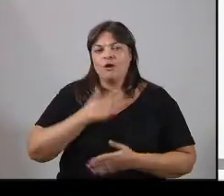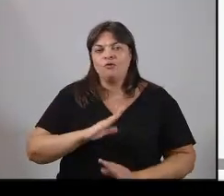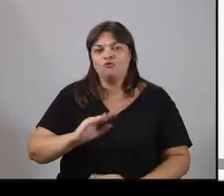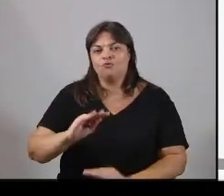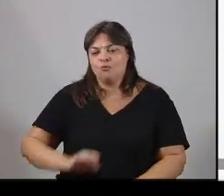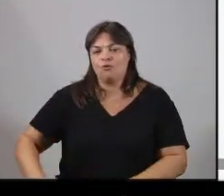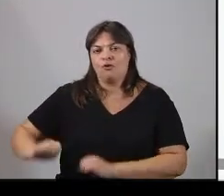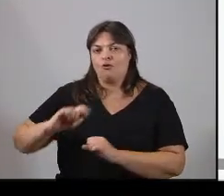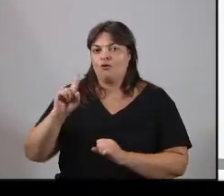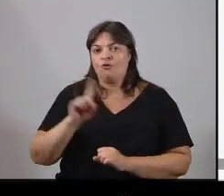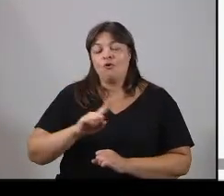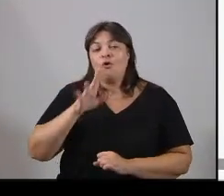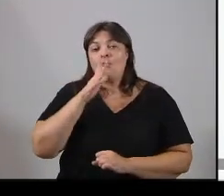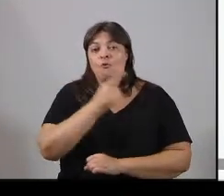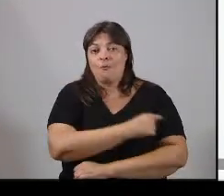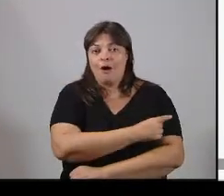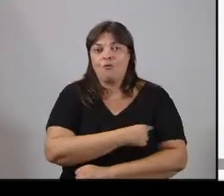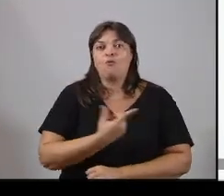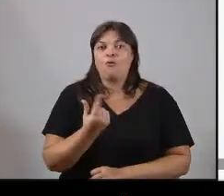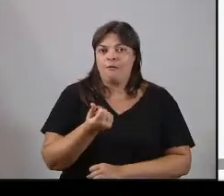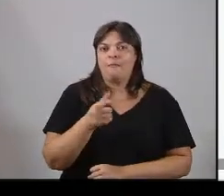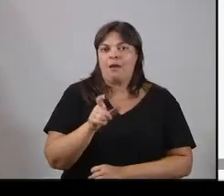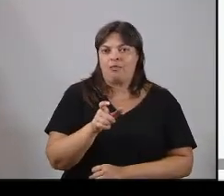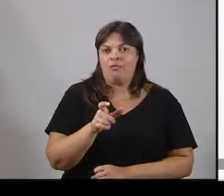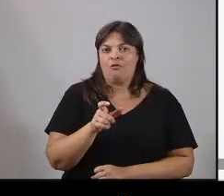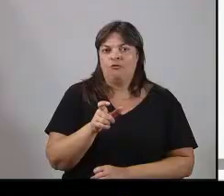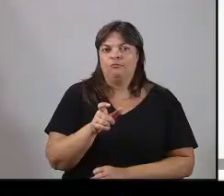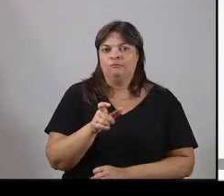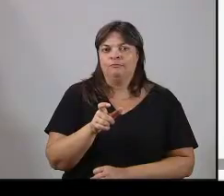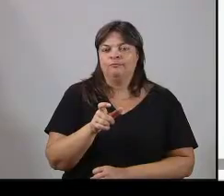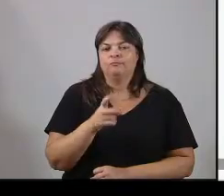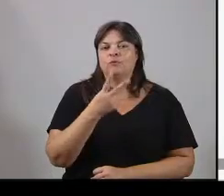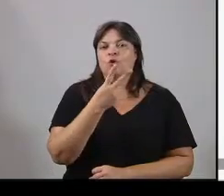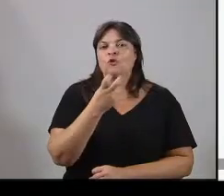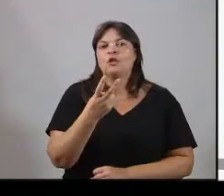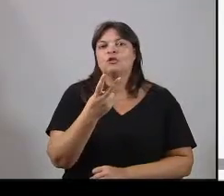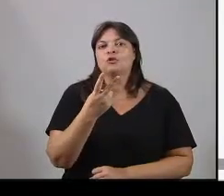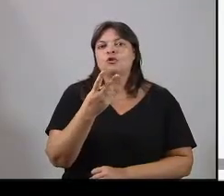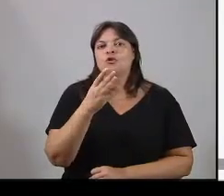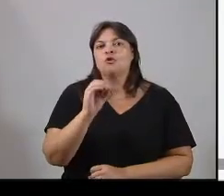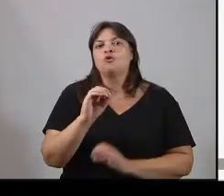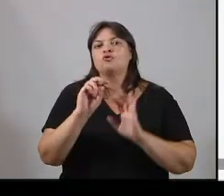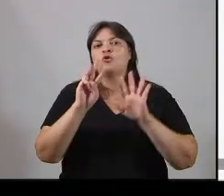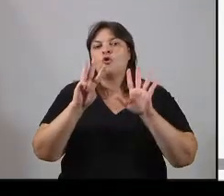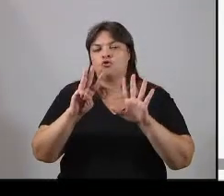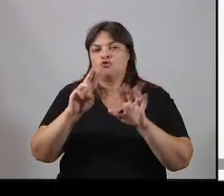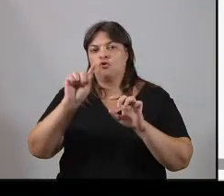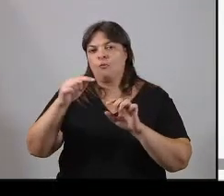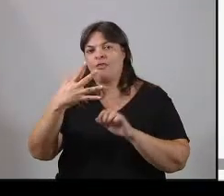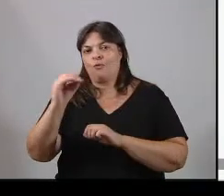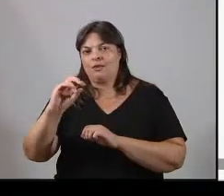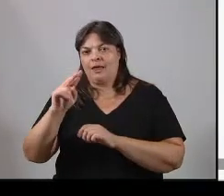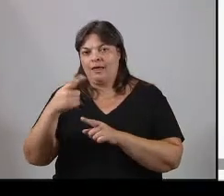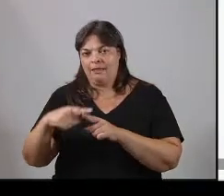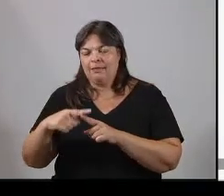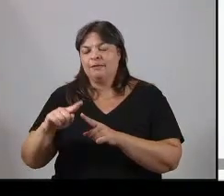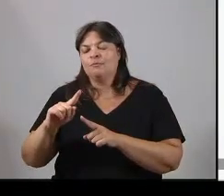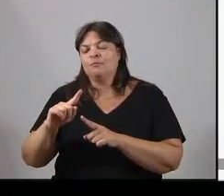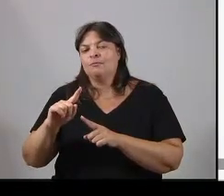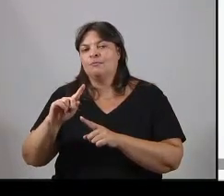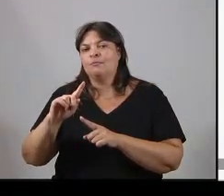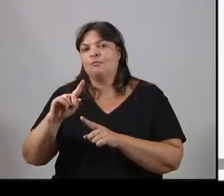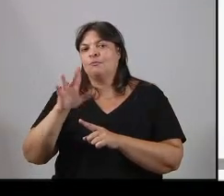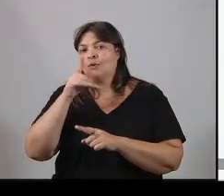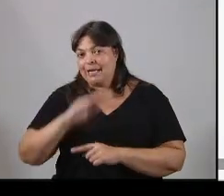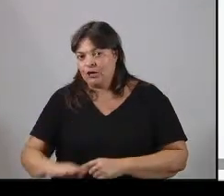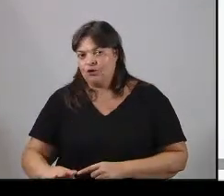pues esta vacuna tiene un coste elevado, tiene un coste de 208,50 euros por niño. La vacuna